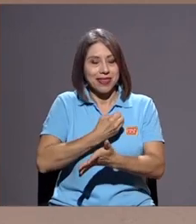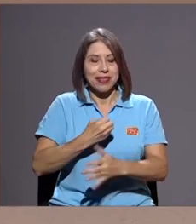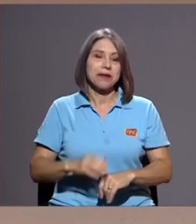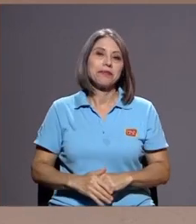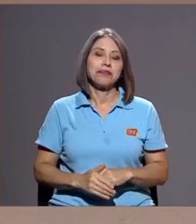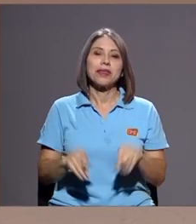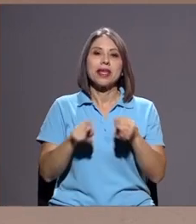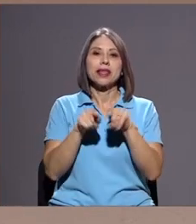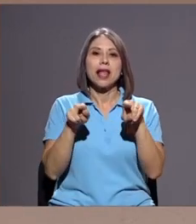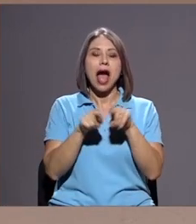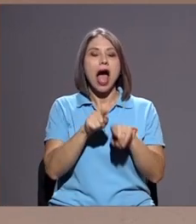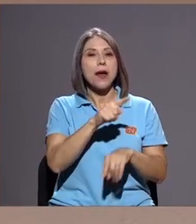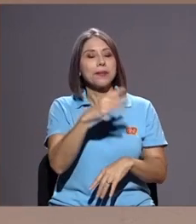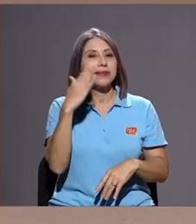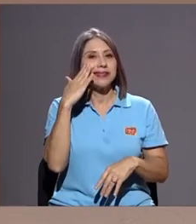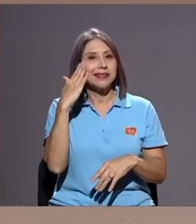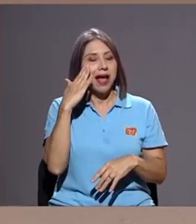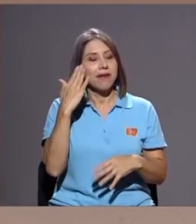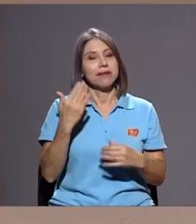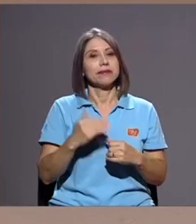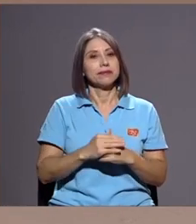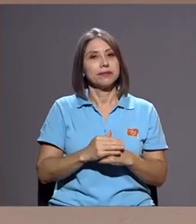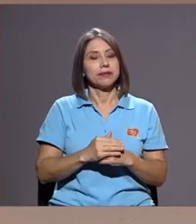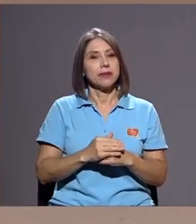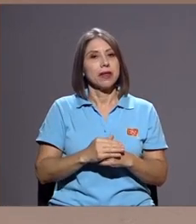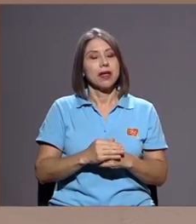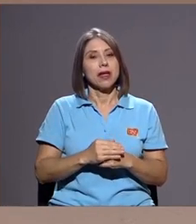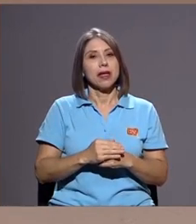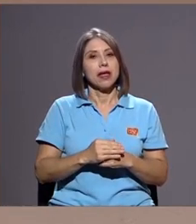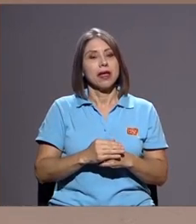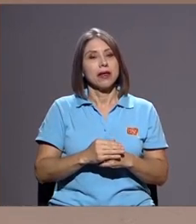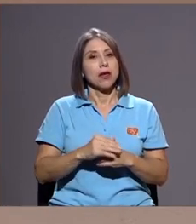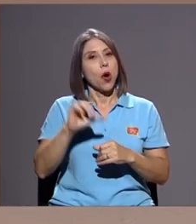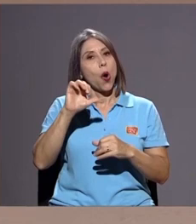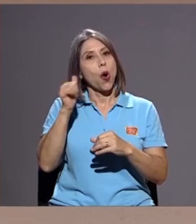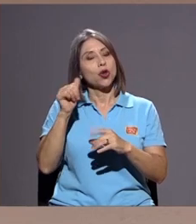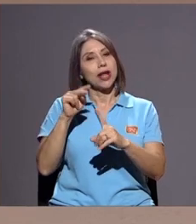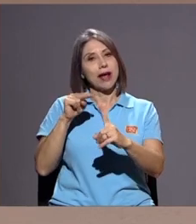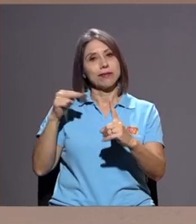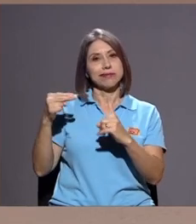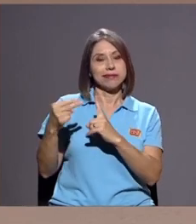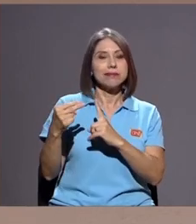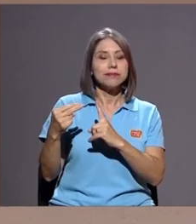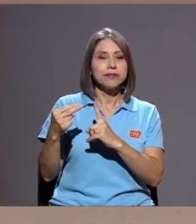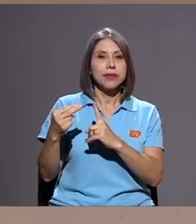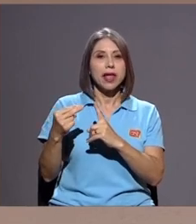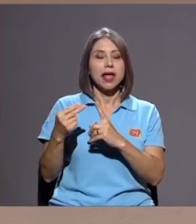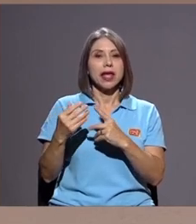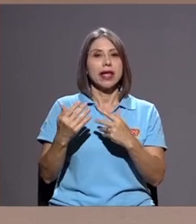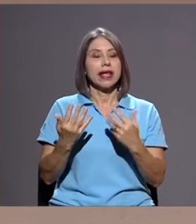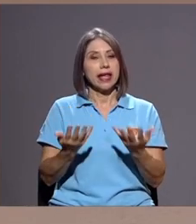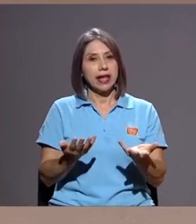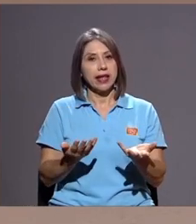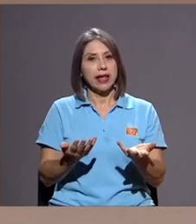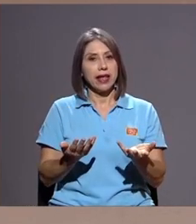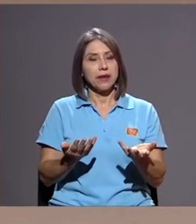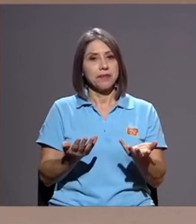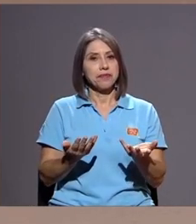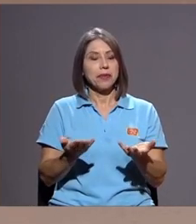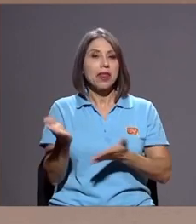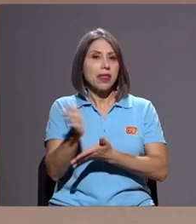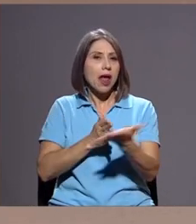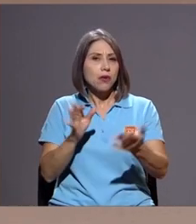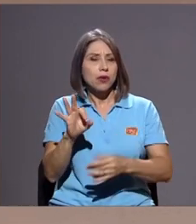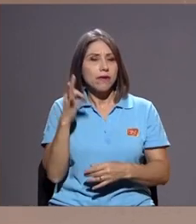y también sabe por labor la dimensión d que de alguna